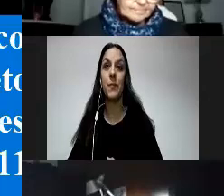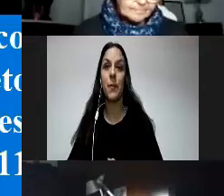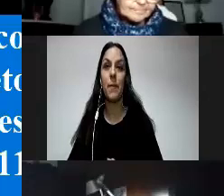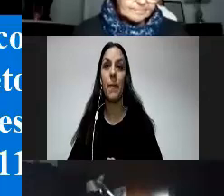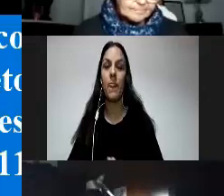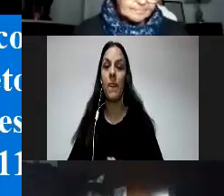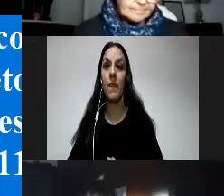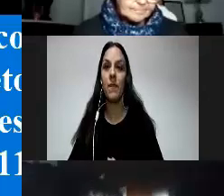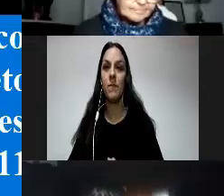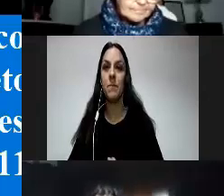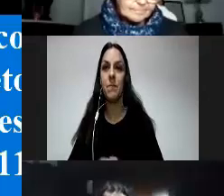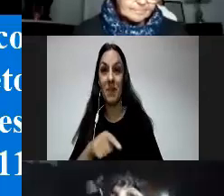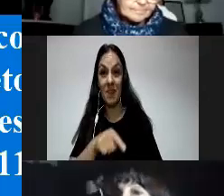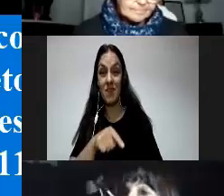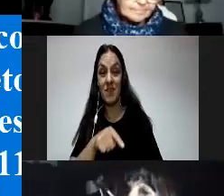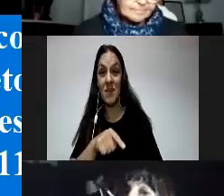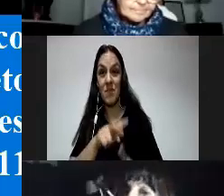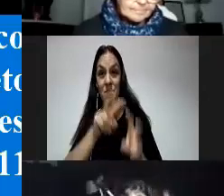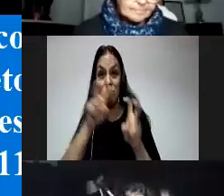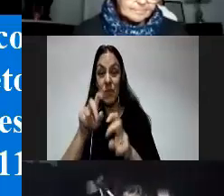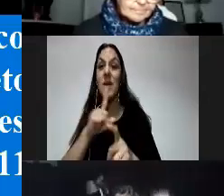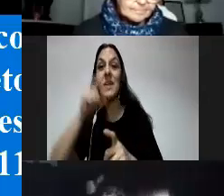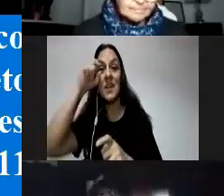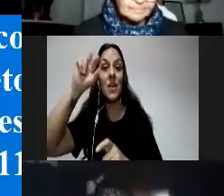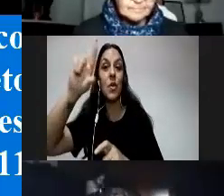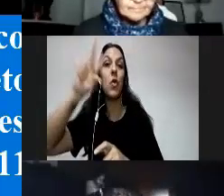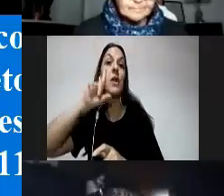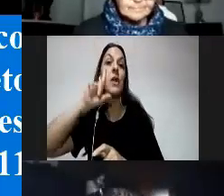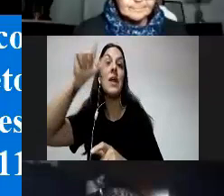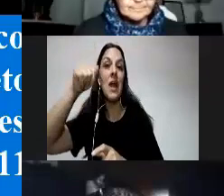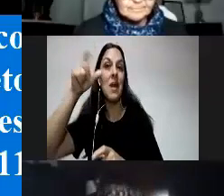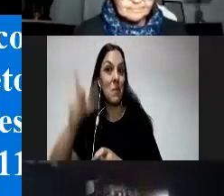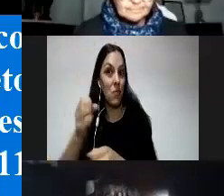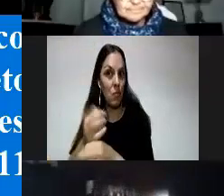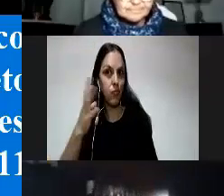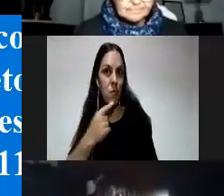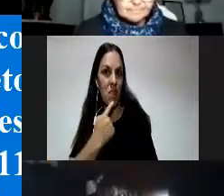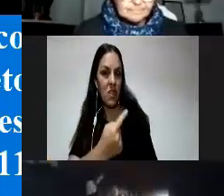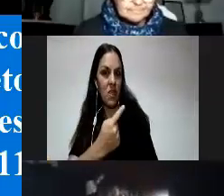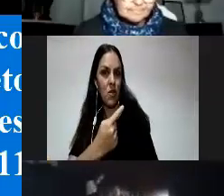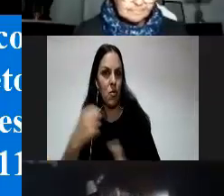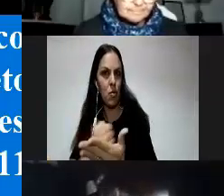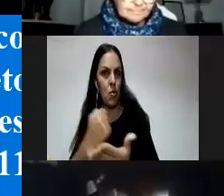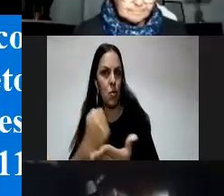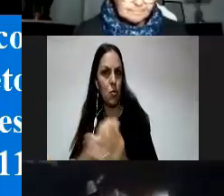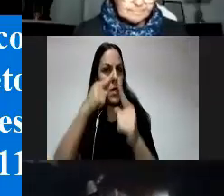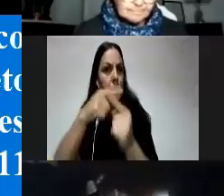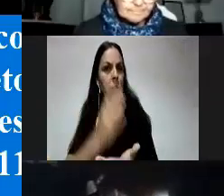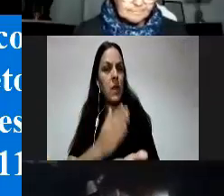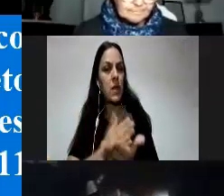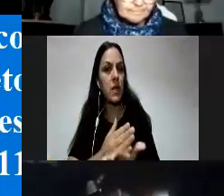esta teoría la publicó von Jhering, La lucha por el derecho, según sus